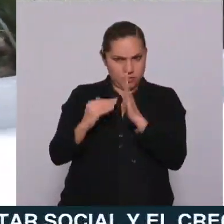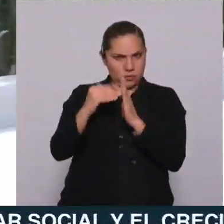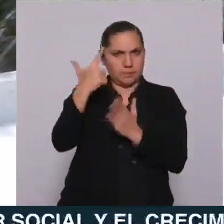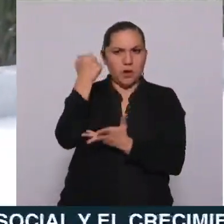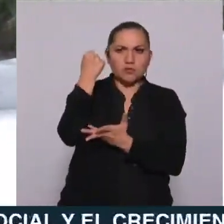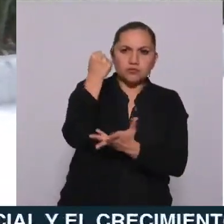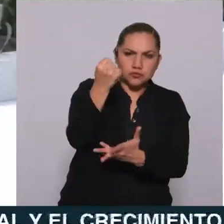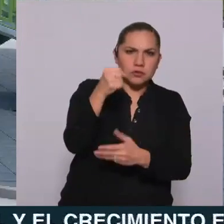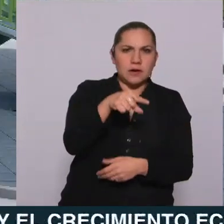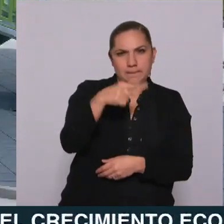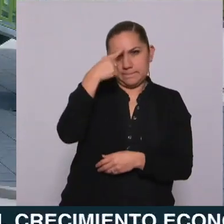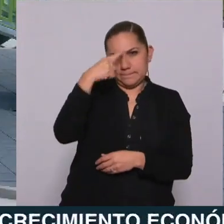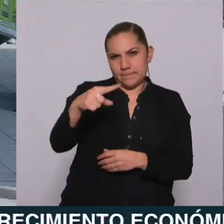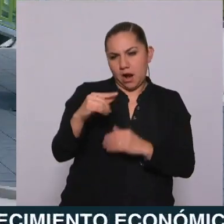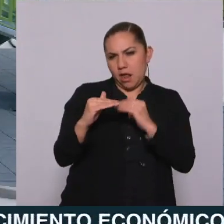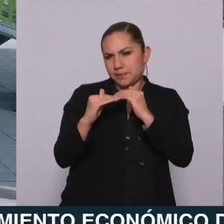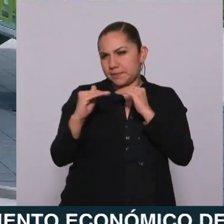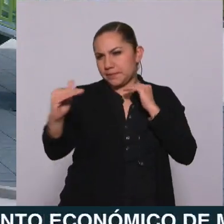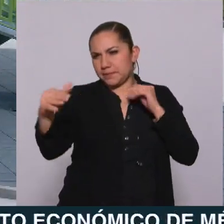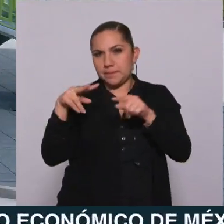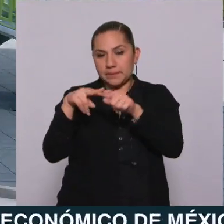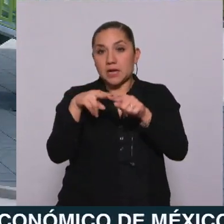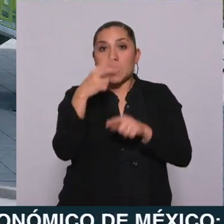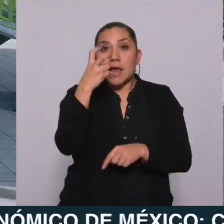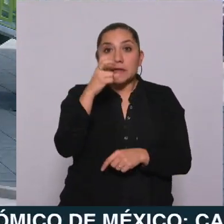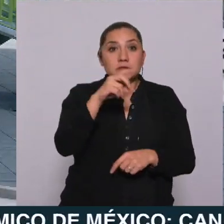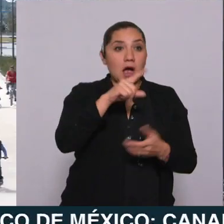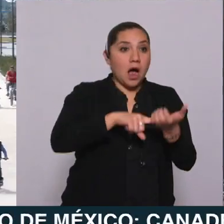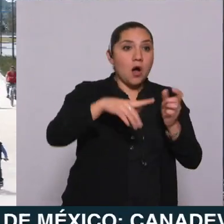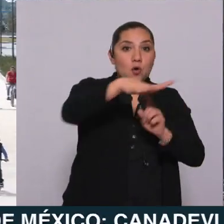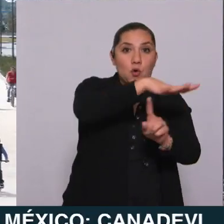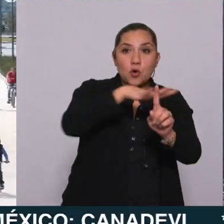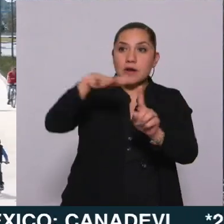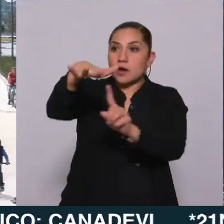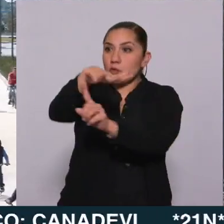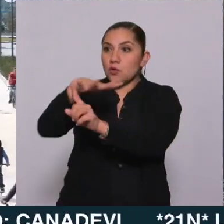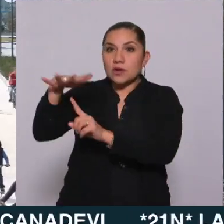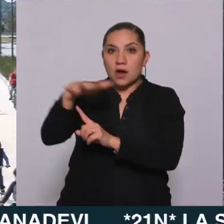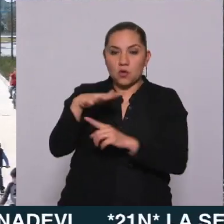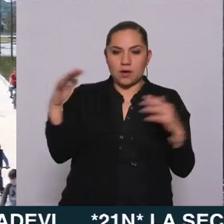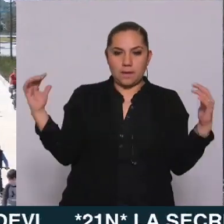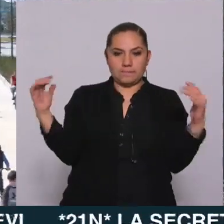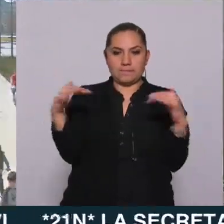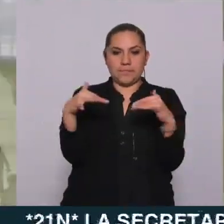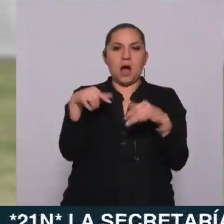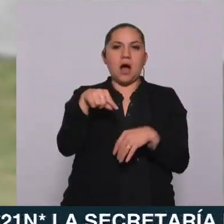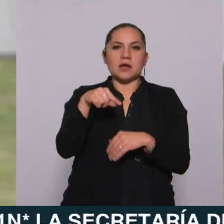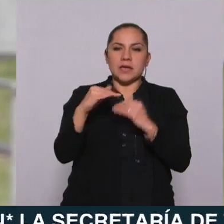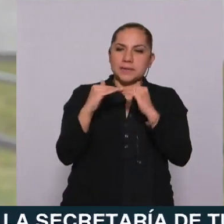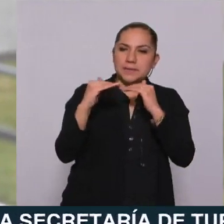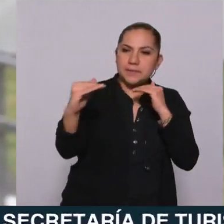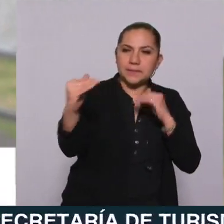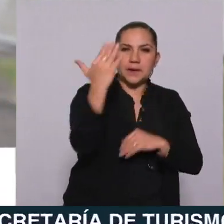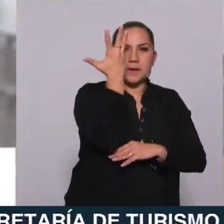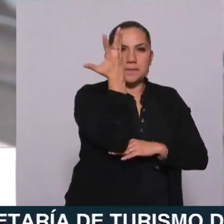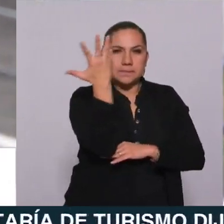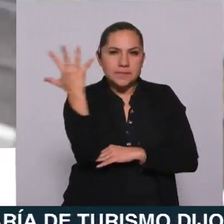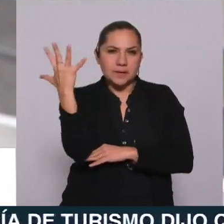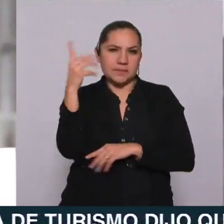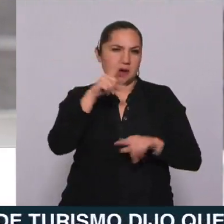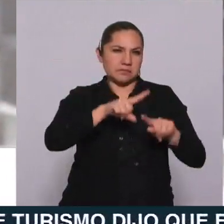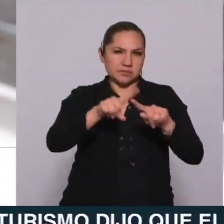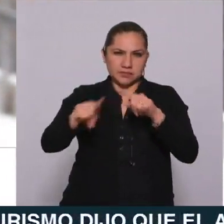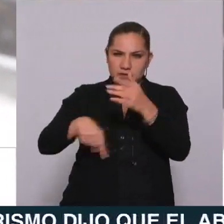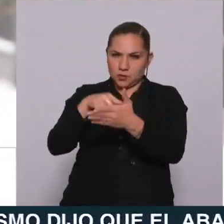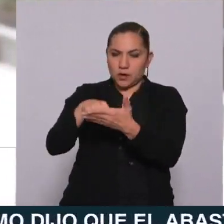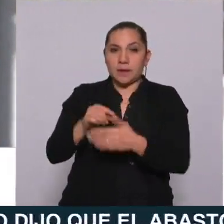22 colonias al reconectarlas mediante áreas verdes, pasillos y espacios recreativos. Al sur de la Ciudad de México ya contamos con el Parque Cantera.